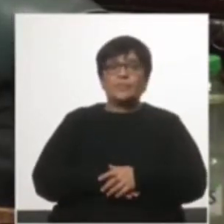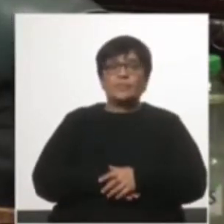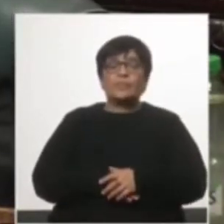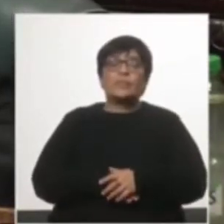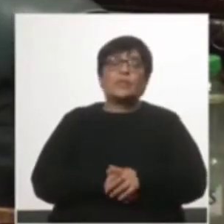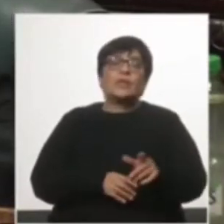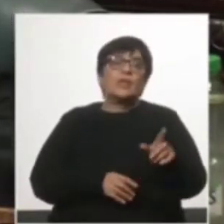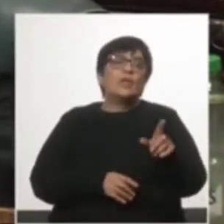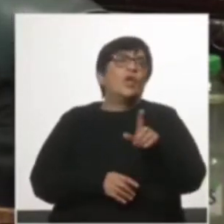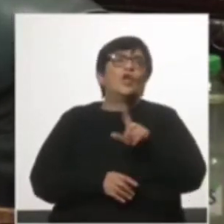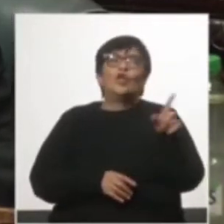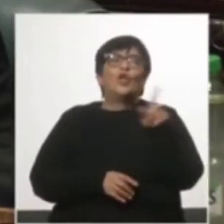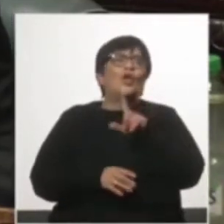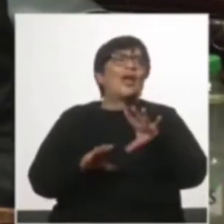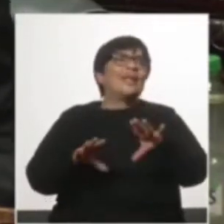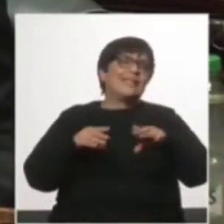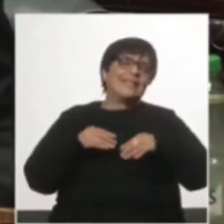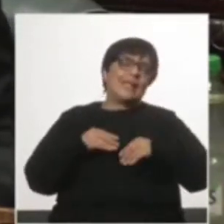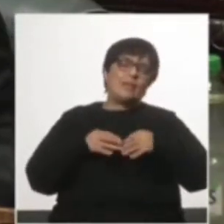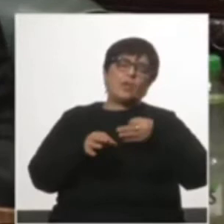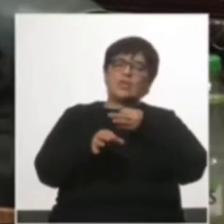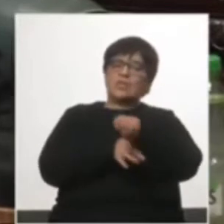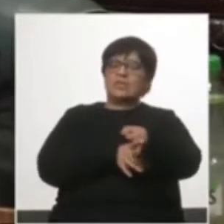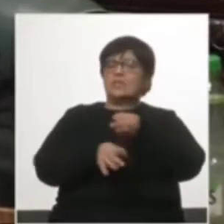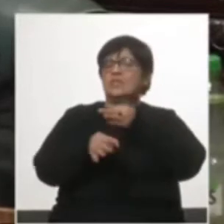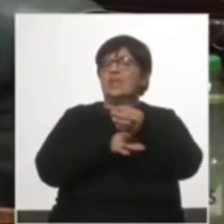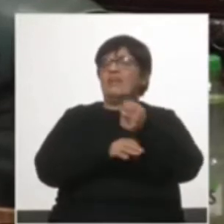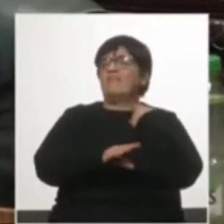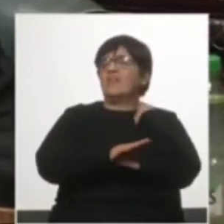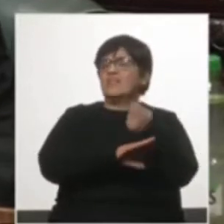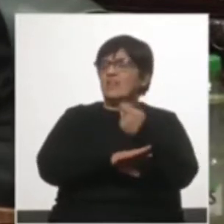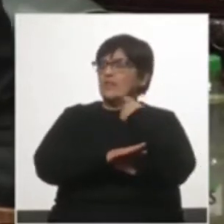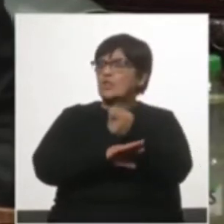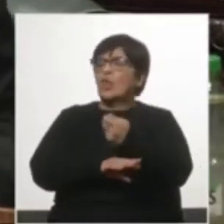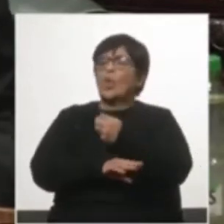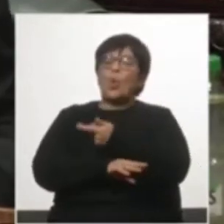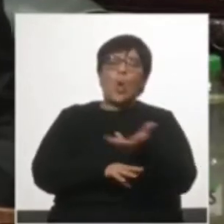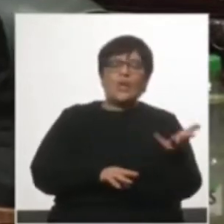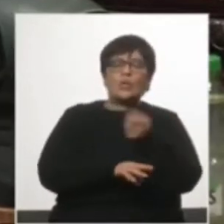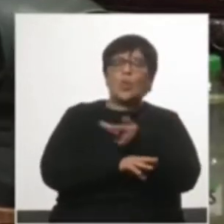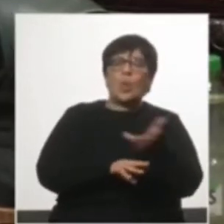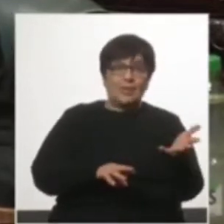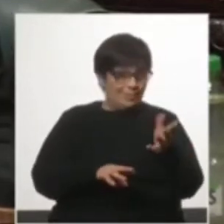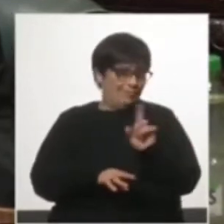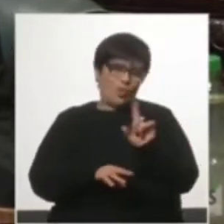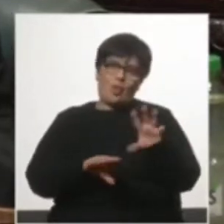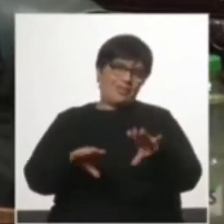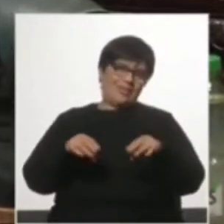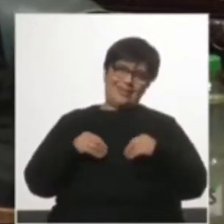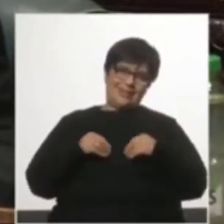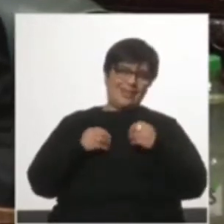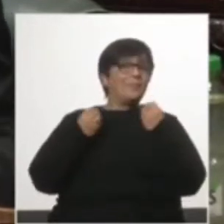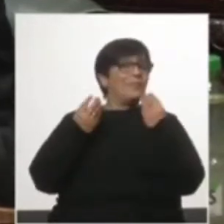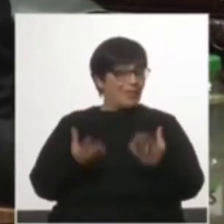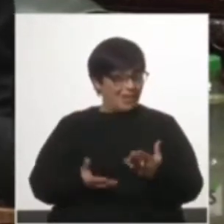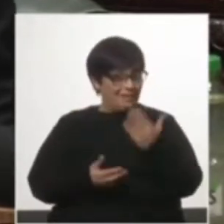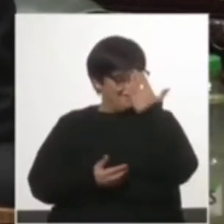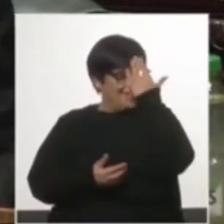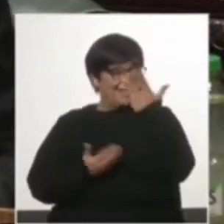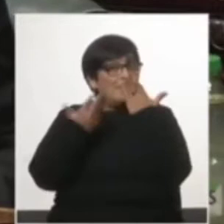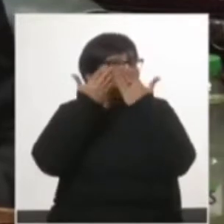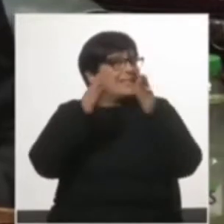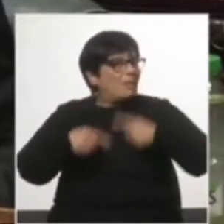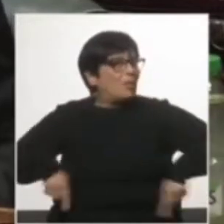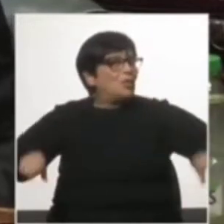No admitimos que nos den clases sobre grados de inversión, porque cuando el Frente Amplio llegó al gobierno, no heredamos